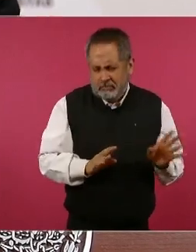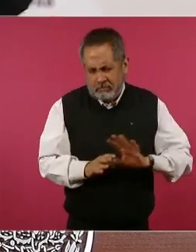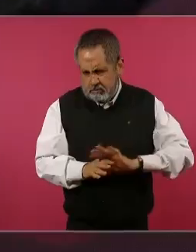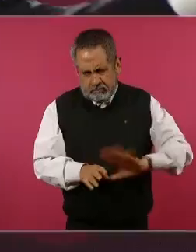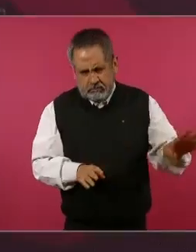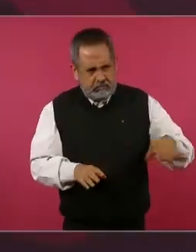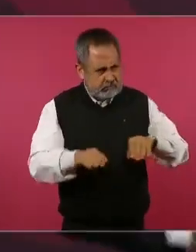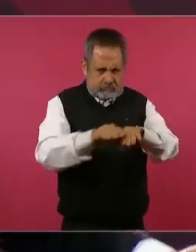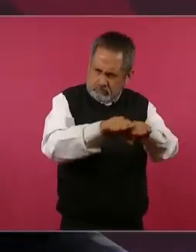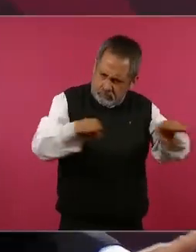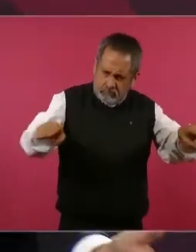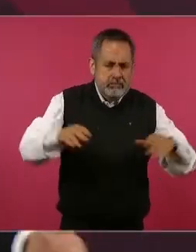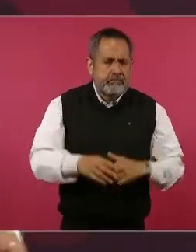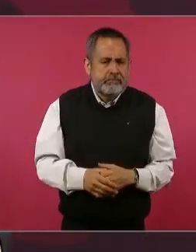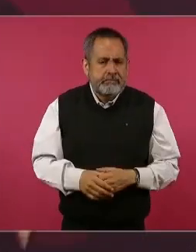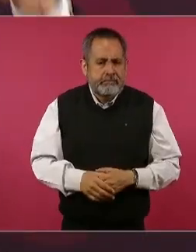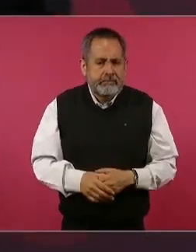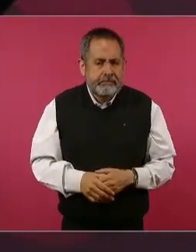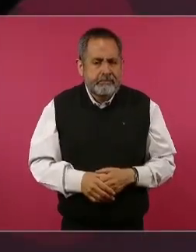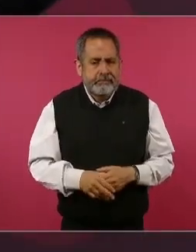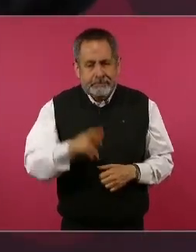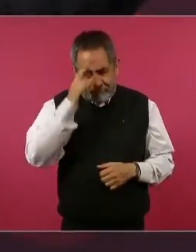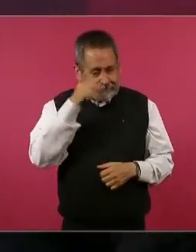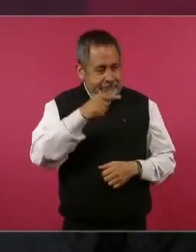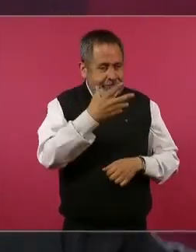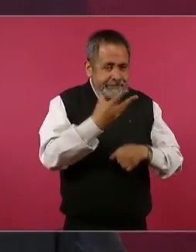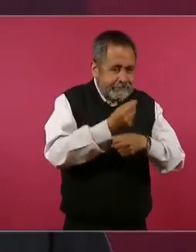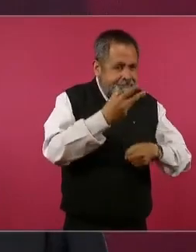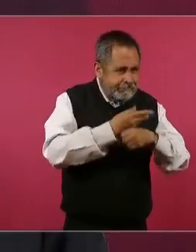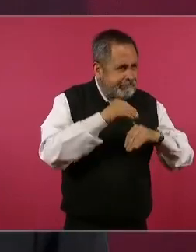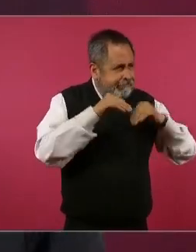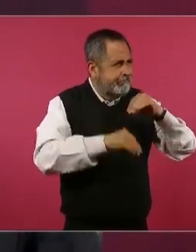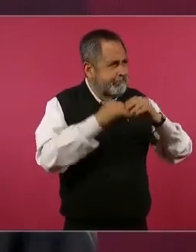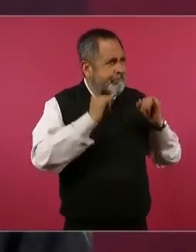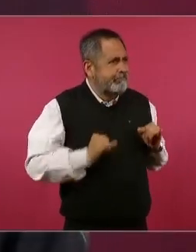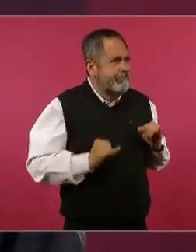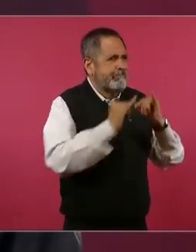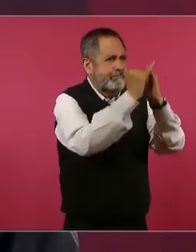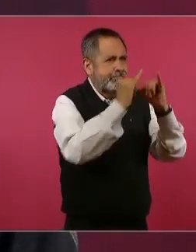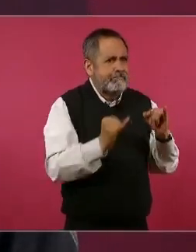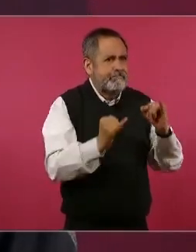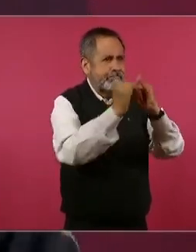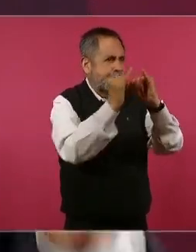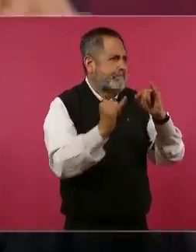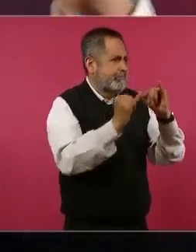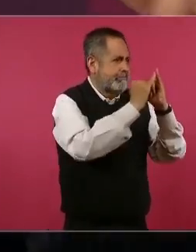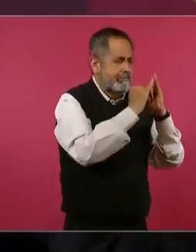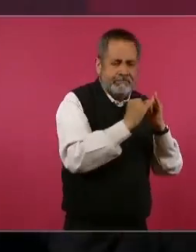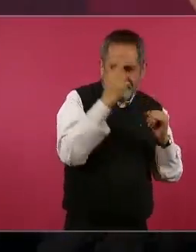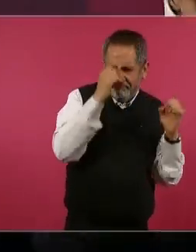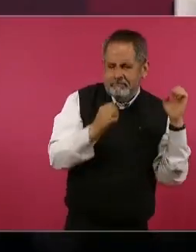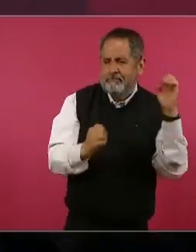que crearon todo un andamiaje para engañar con